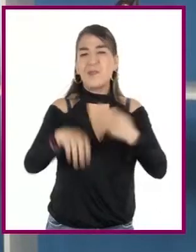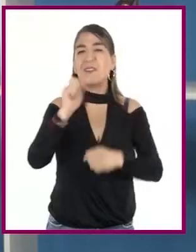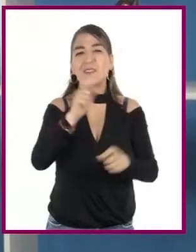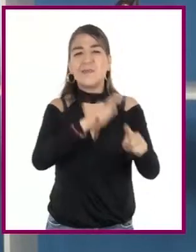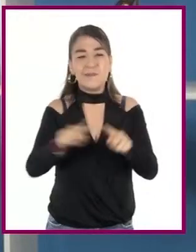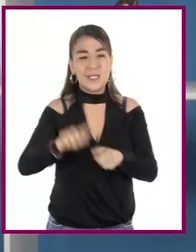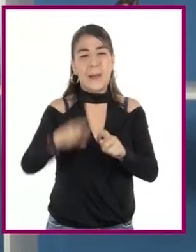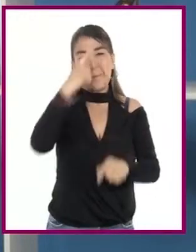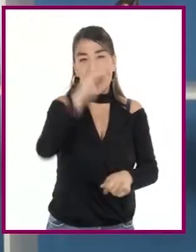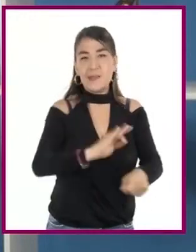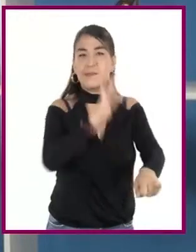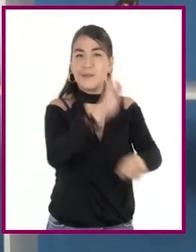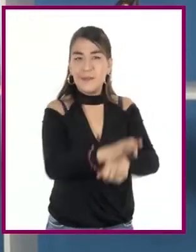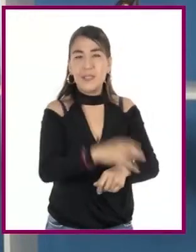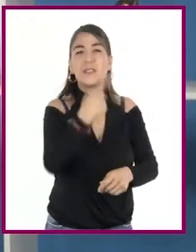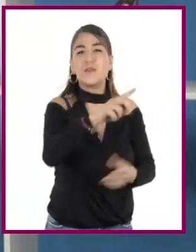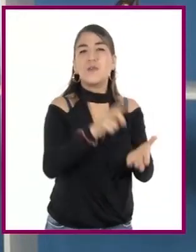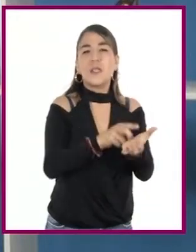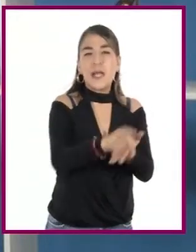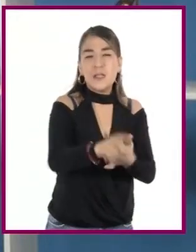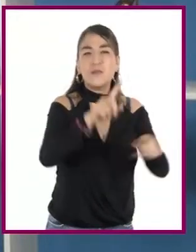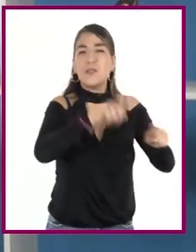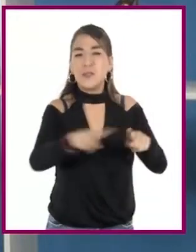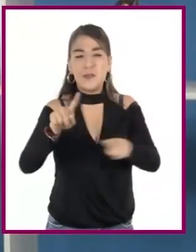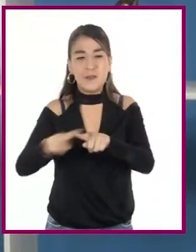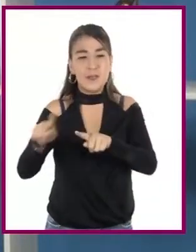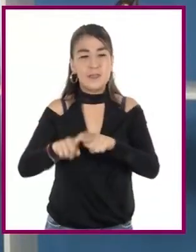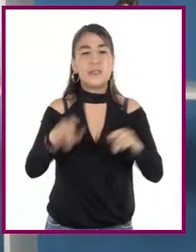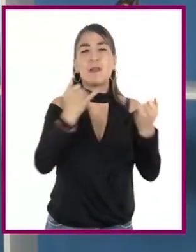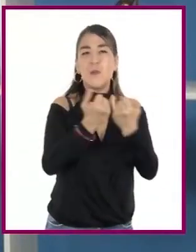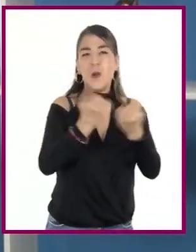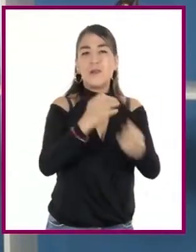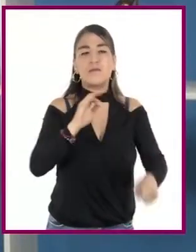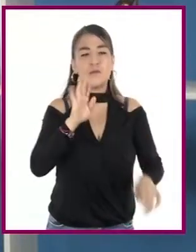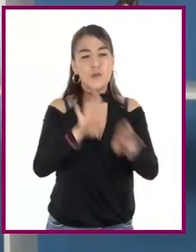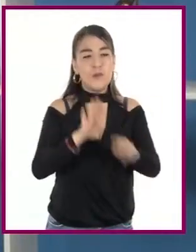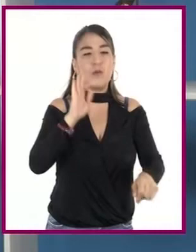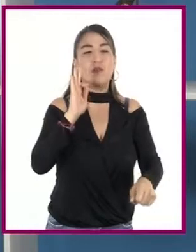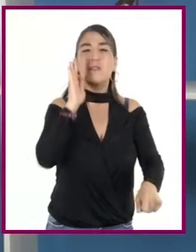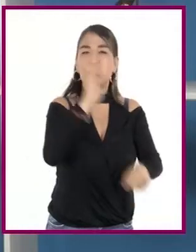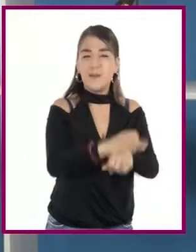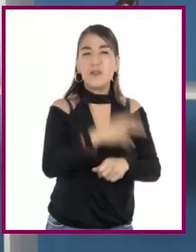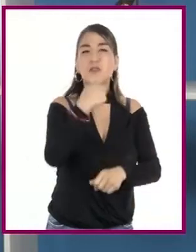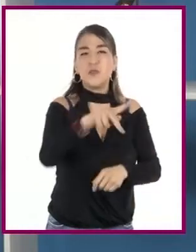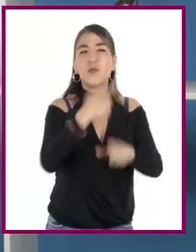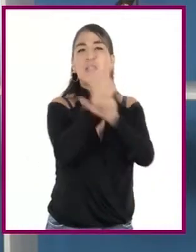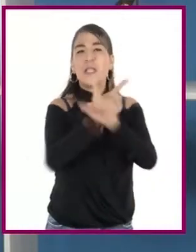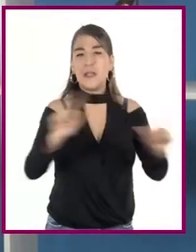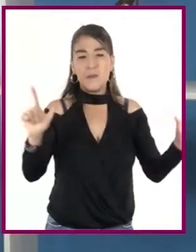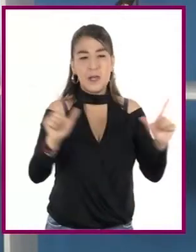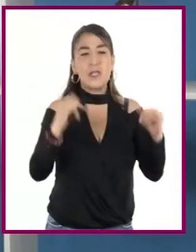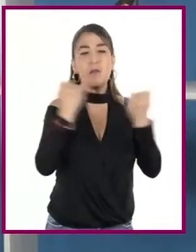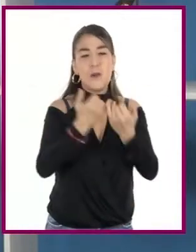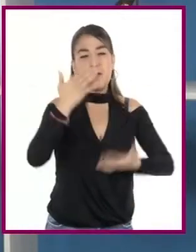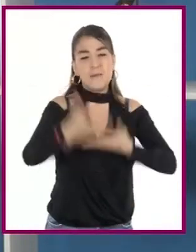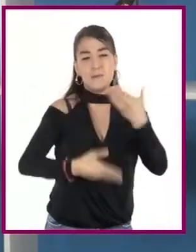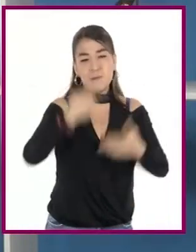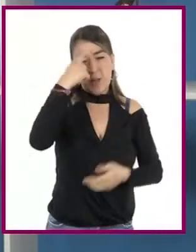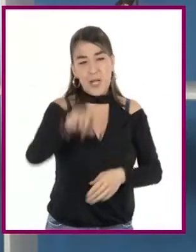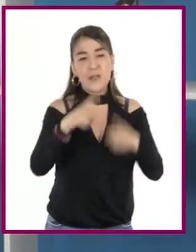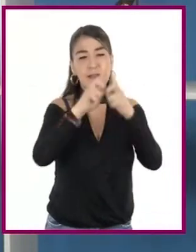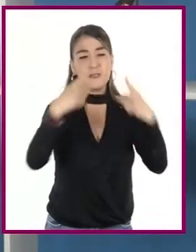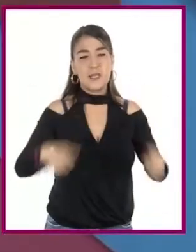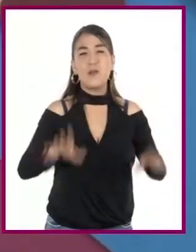defender el derecho a la diversidad y defender el ejercicio de la libertad, así como contribuir al desarrollo de